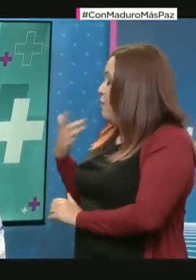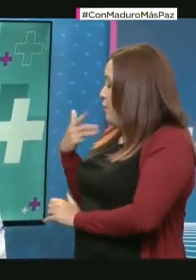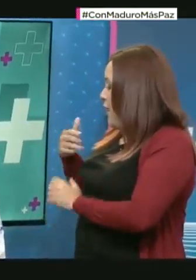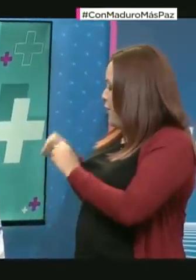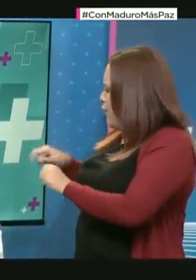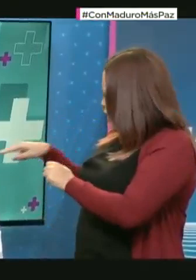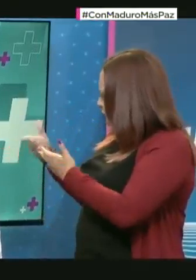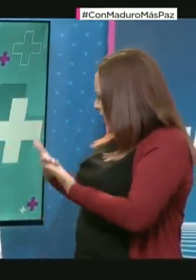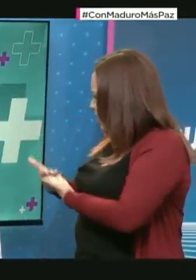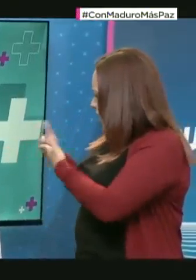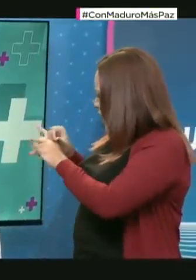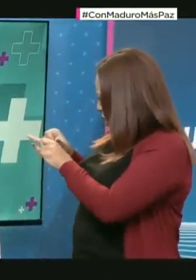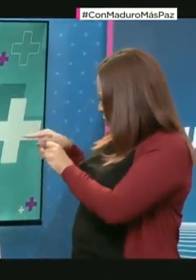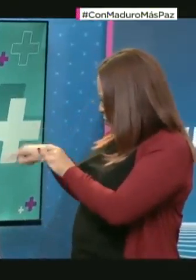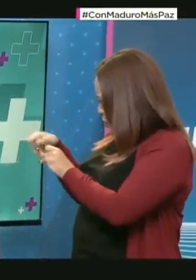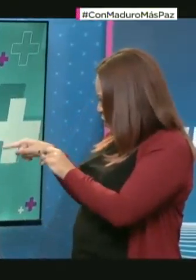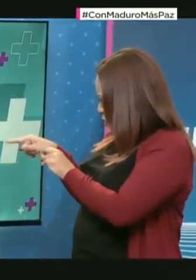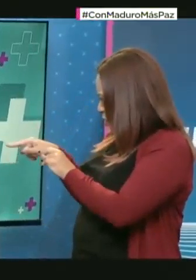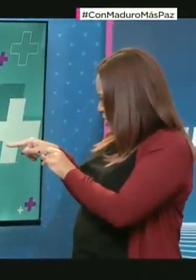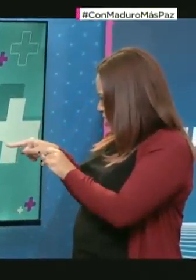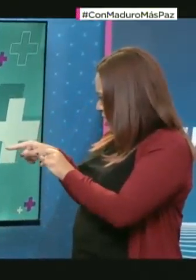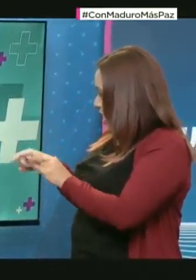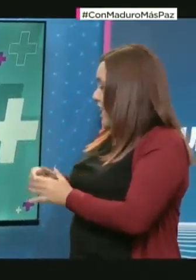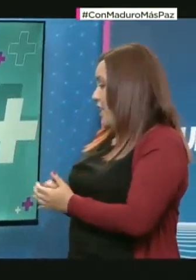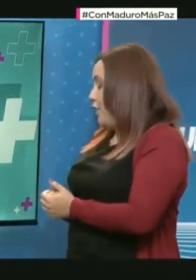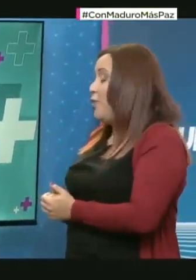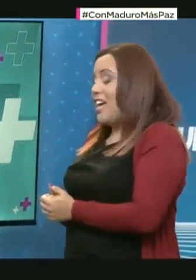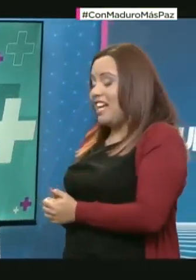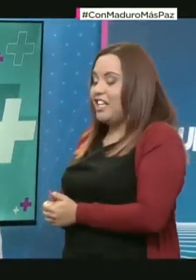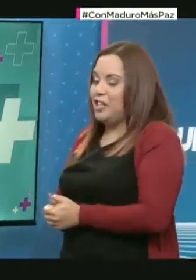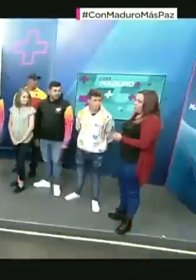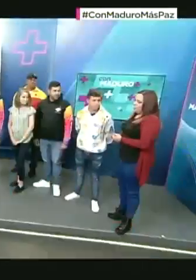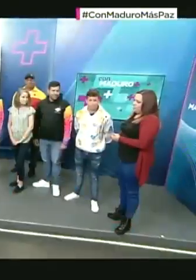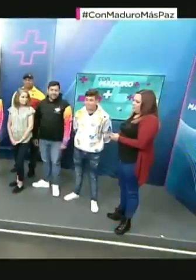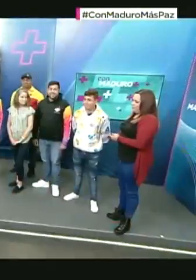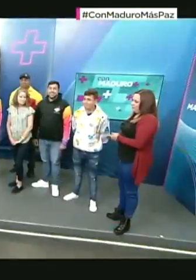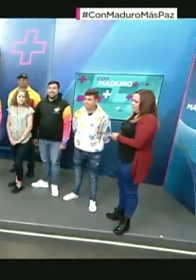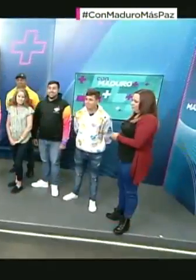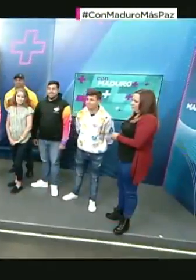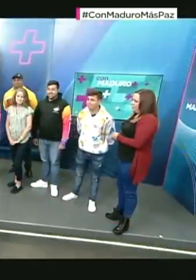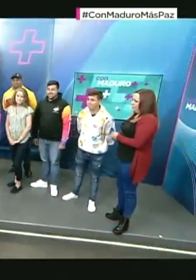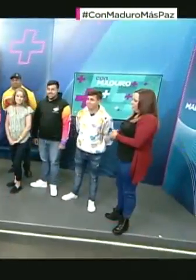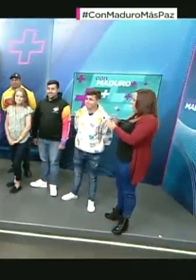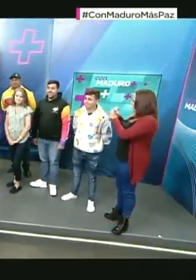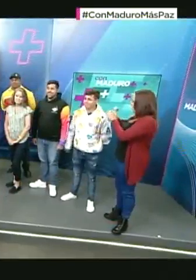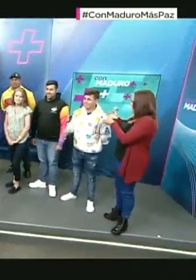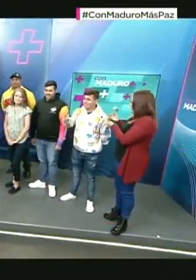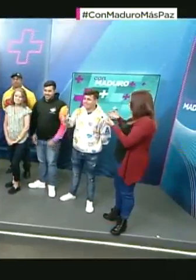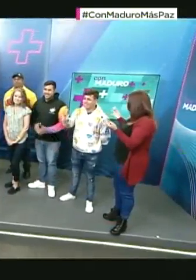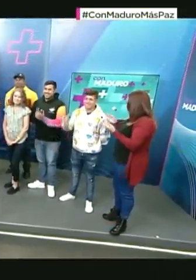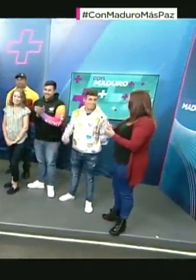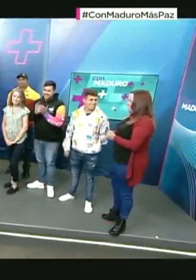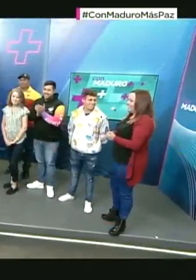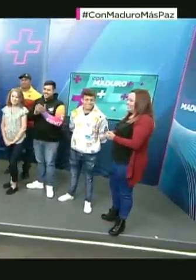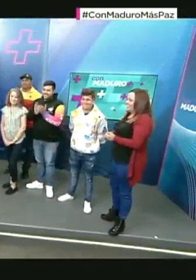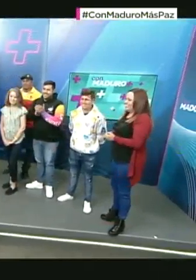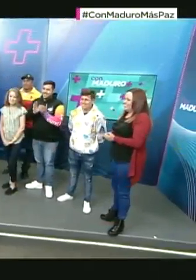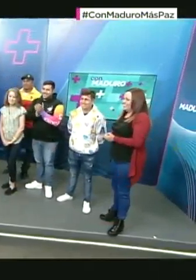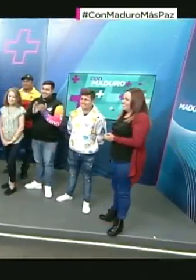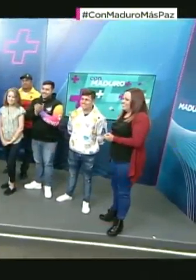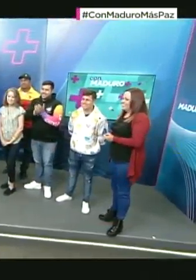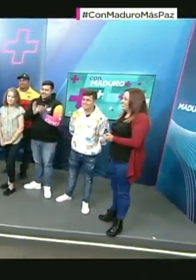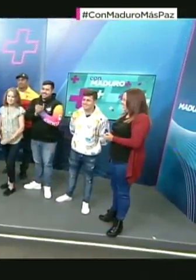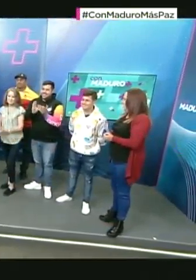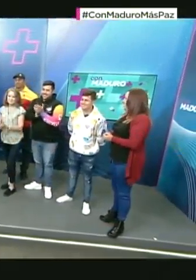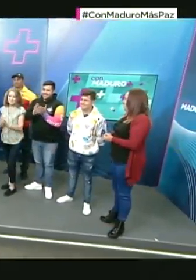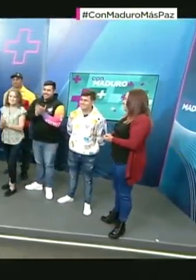Sí, bueno, me voy a esforzar. ¿En qué y carrera? Quiero estudiar arquitectura. Arquitectura, excelente. Hacen falta